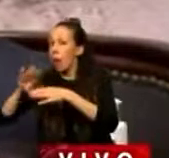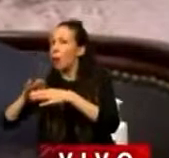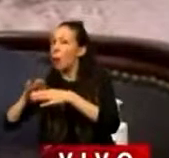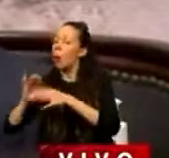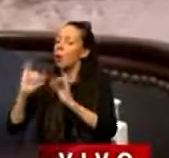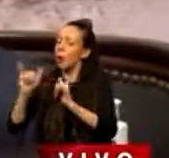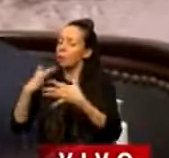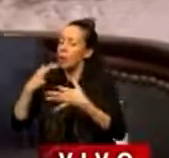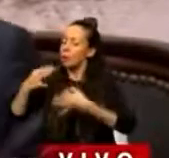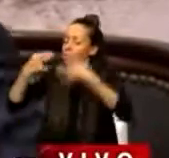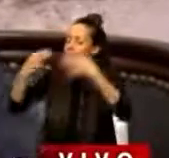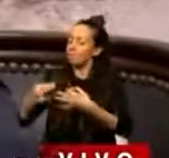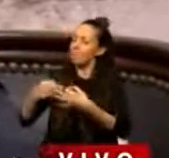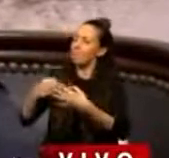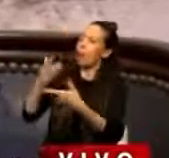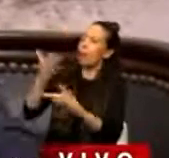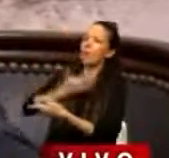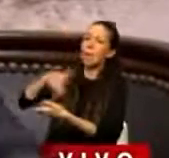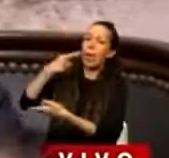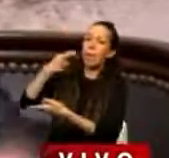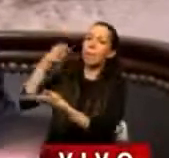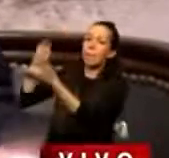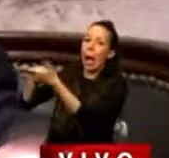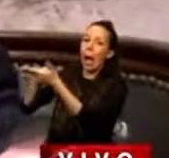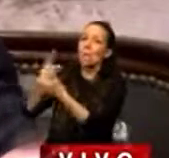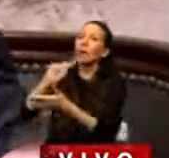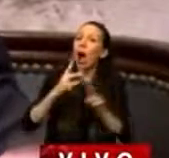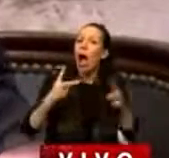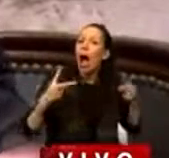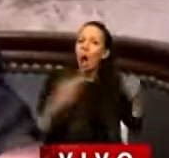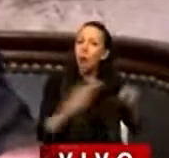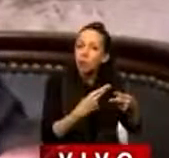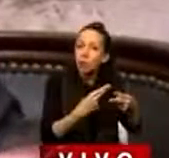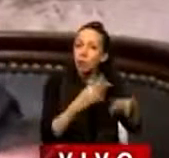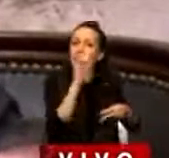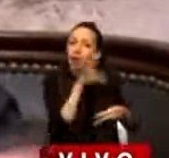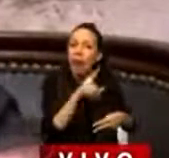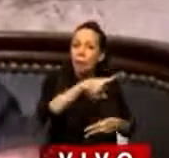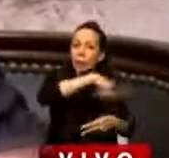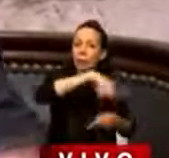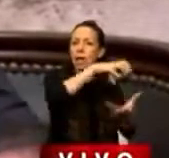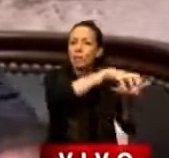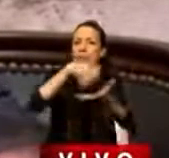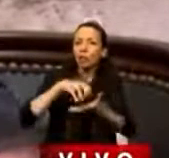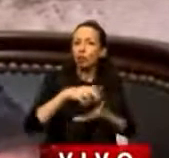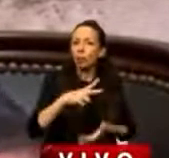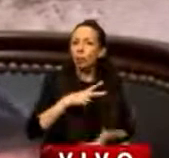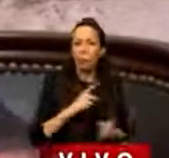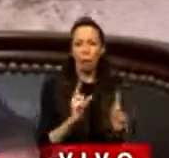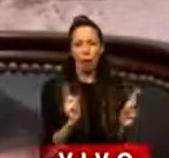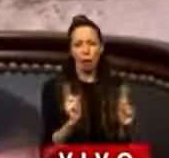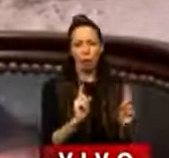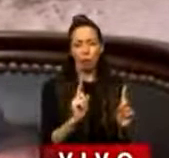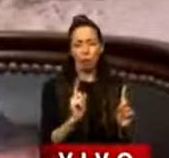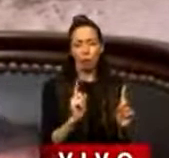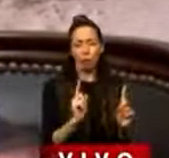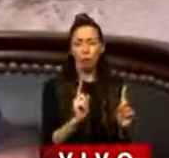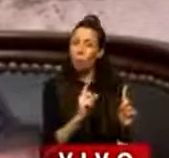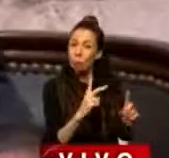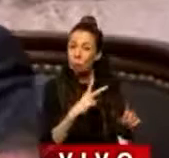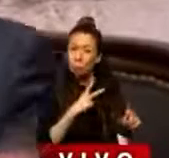las deudas, hay que pagarle el fondo, pero el ajuste no tiene que caer sobre el sector privado. El sector privado no puede